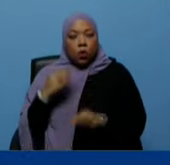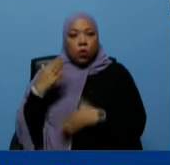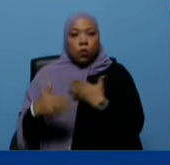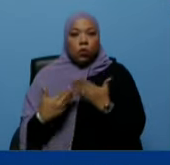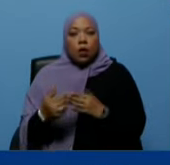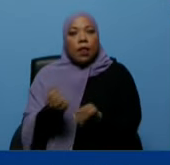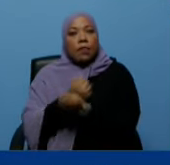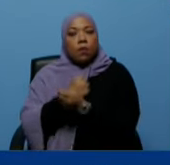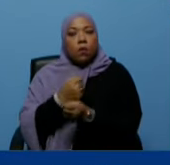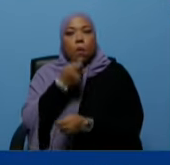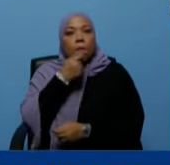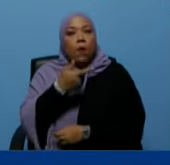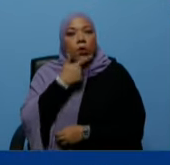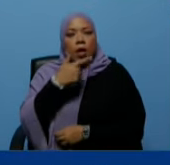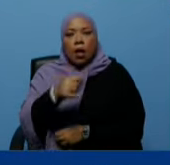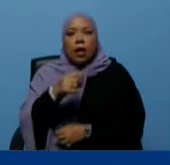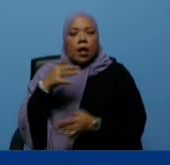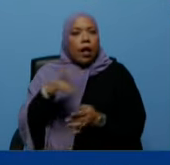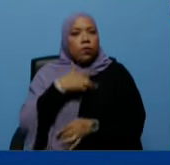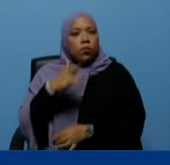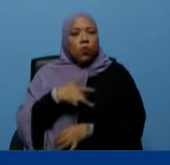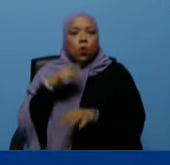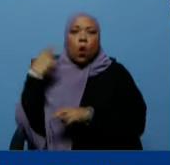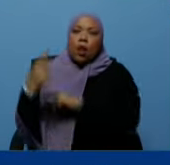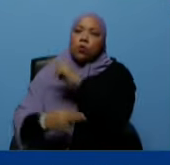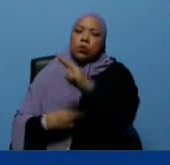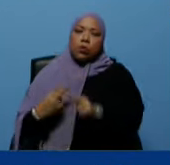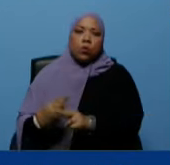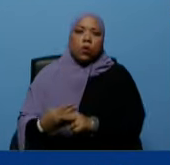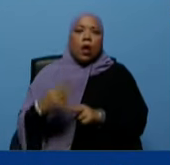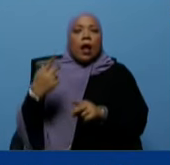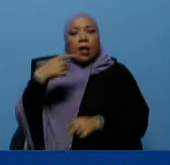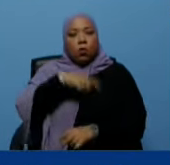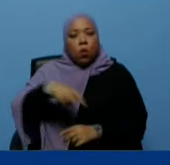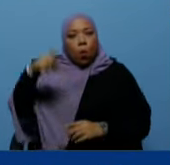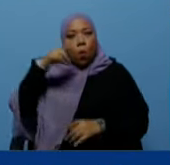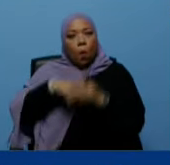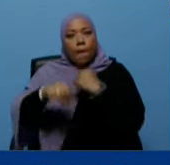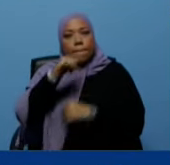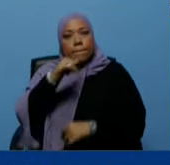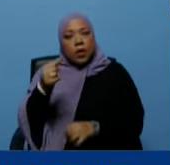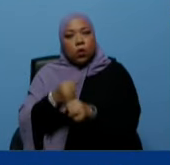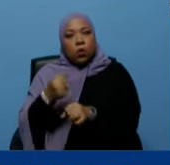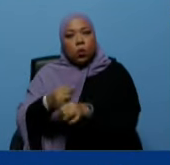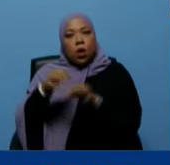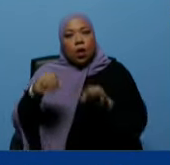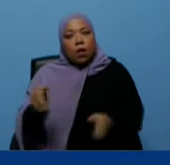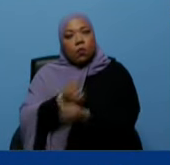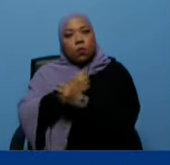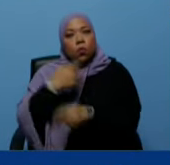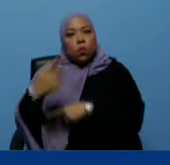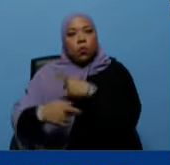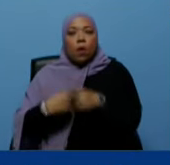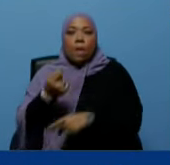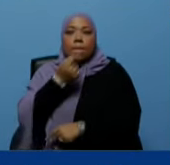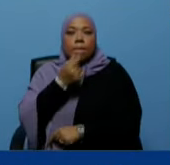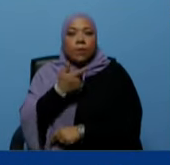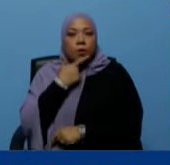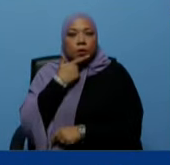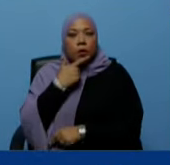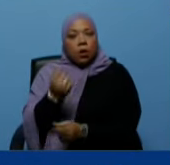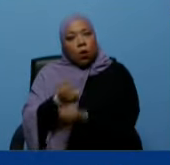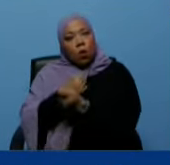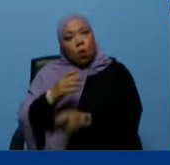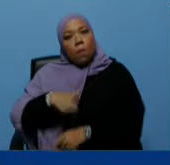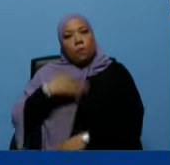del amor más grande que puede existir en el universo y en el ser humano. Y si la fuerza del amor es la fuerza más grande, el amor